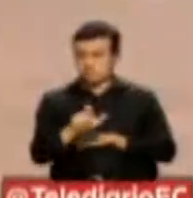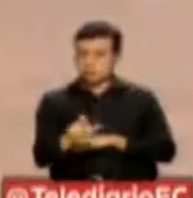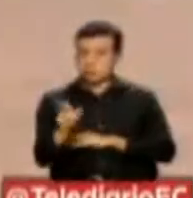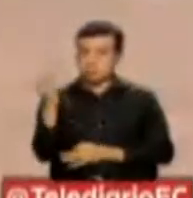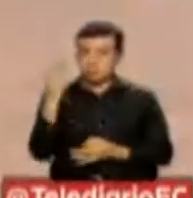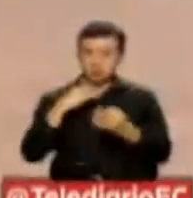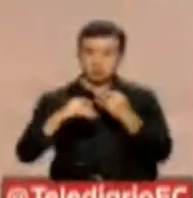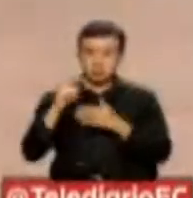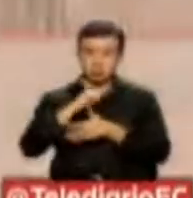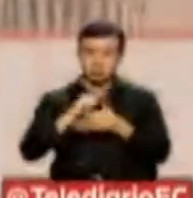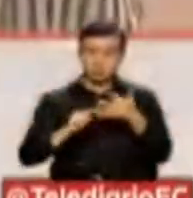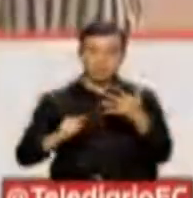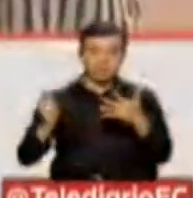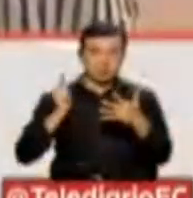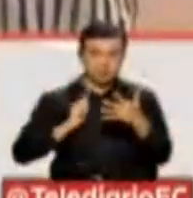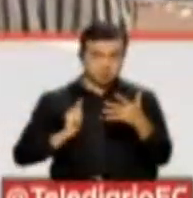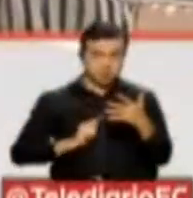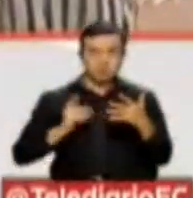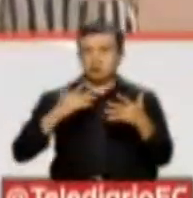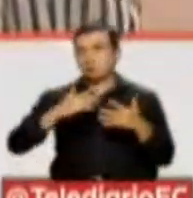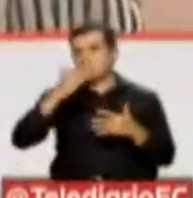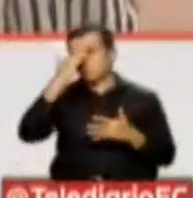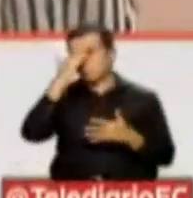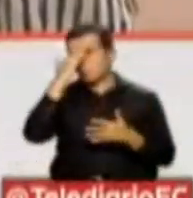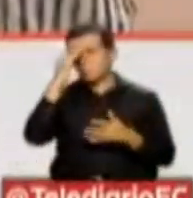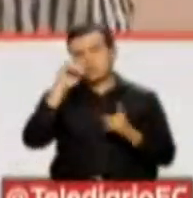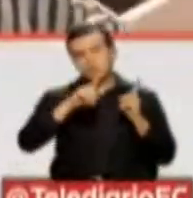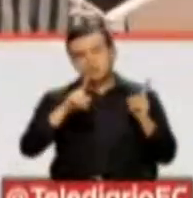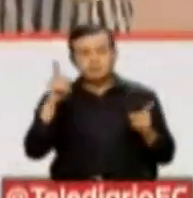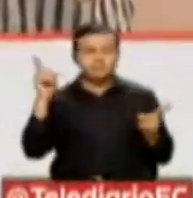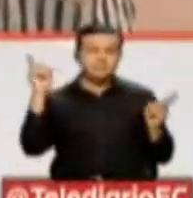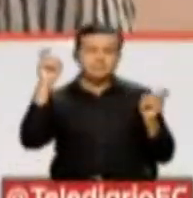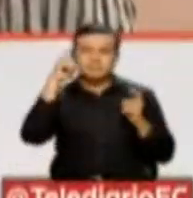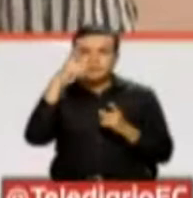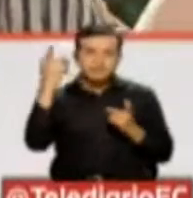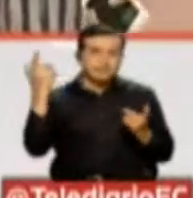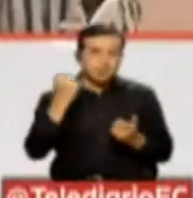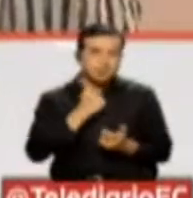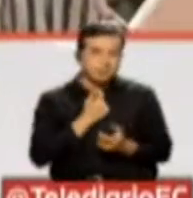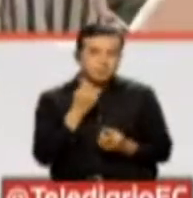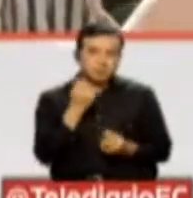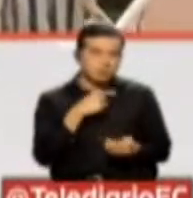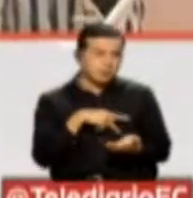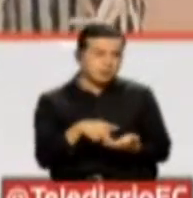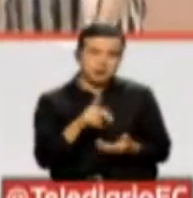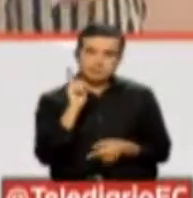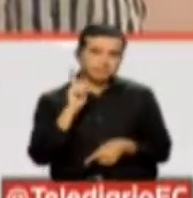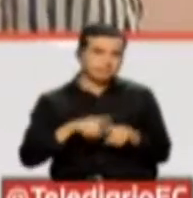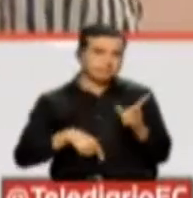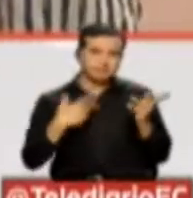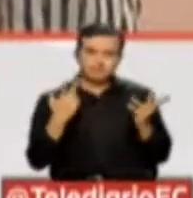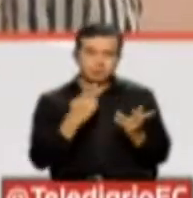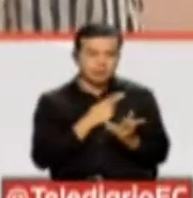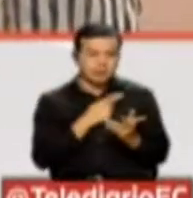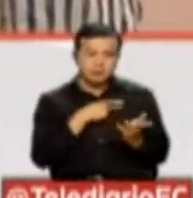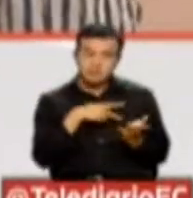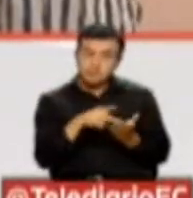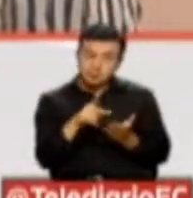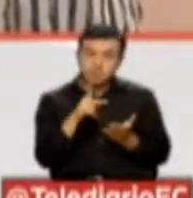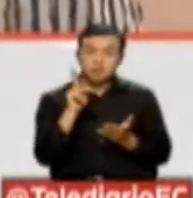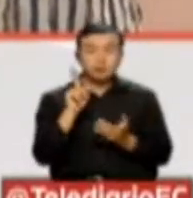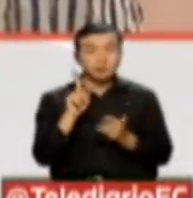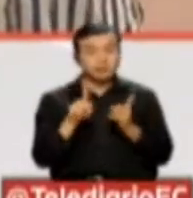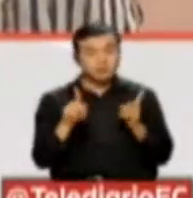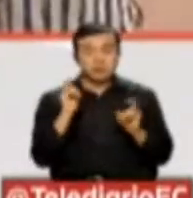dar los detalles porque ya sabemos que muchas veces uno no puede por sus propios medios pagarse la universidad. Hay